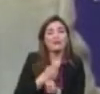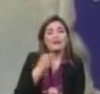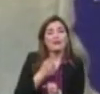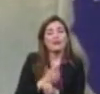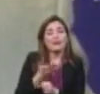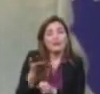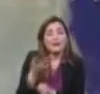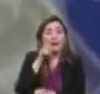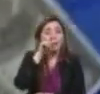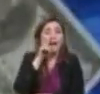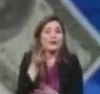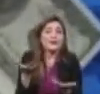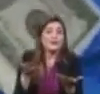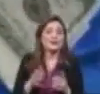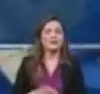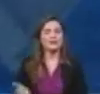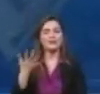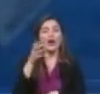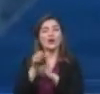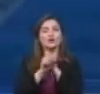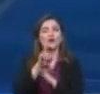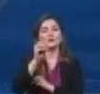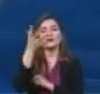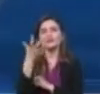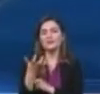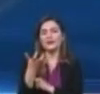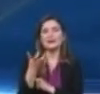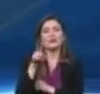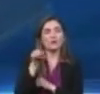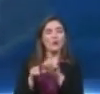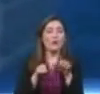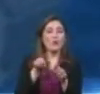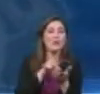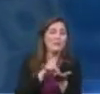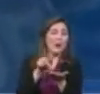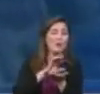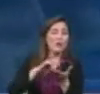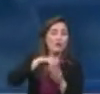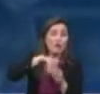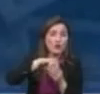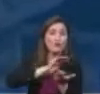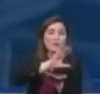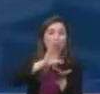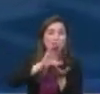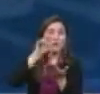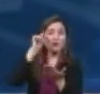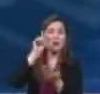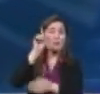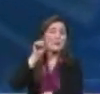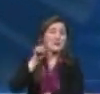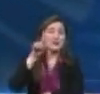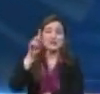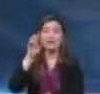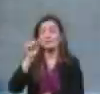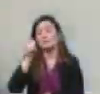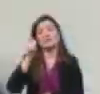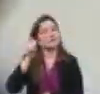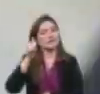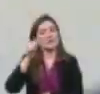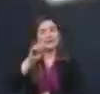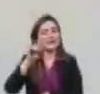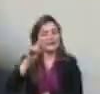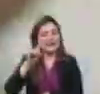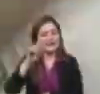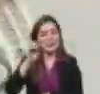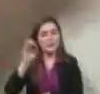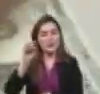trabajadores y los empleadores. Hasta el 2015 la contribución estatal bordeaba los 1.100 millones de dólares anuales. Sin embargo, en los años